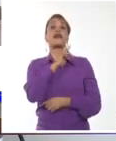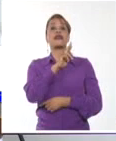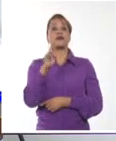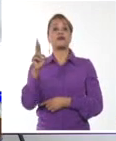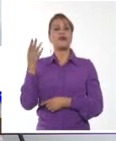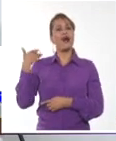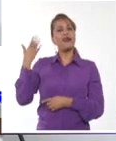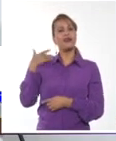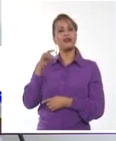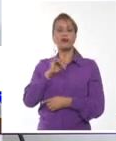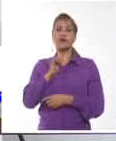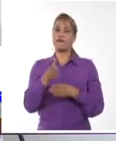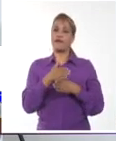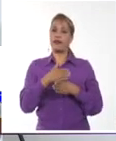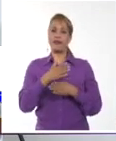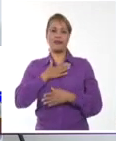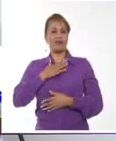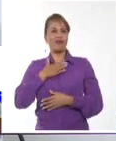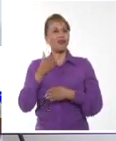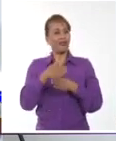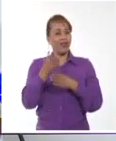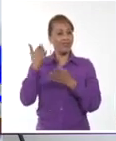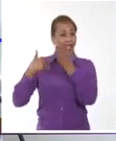otro, muy distinto,